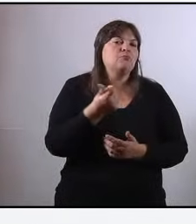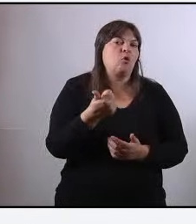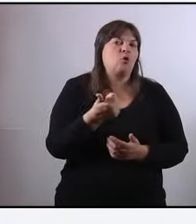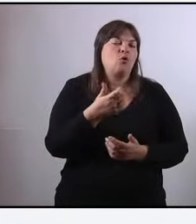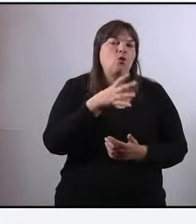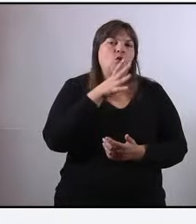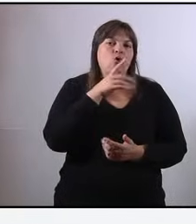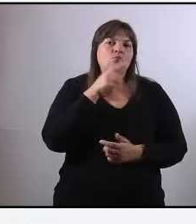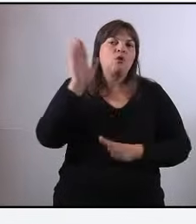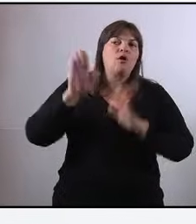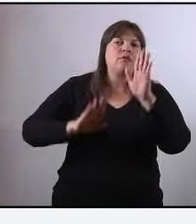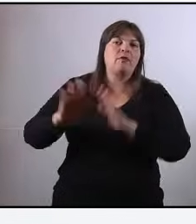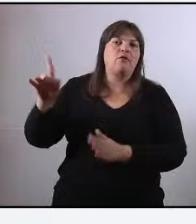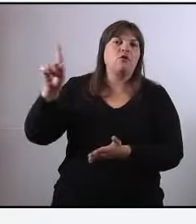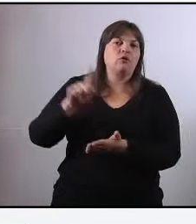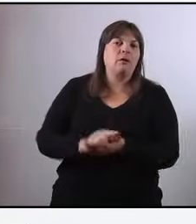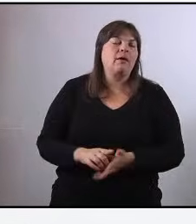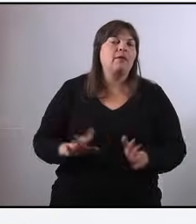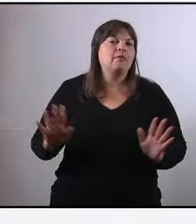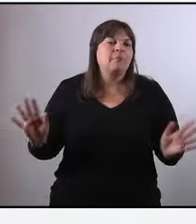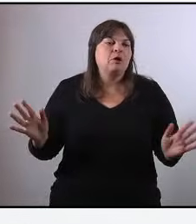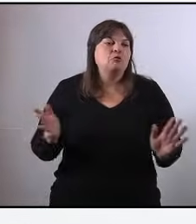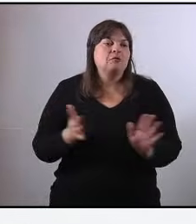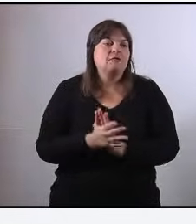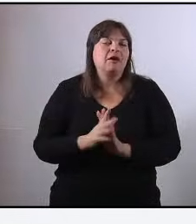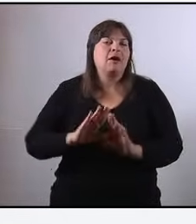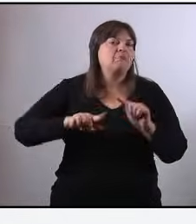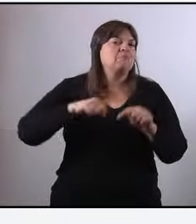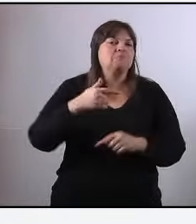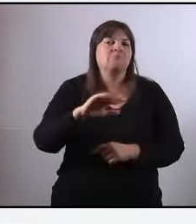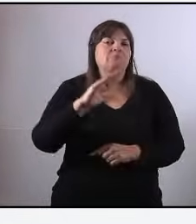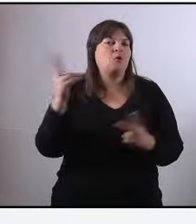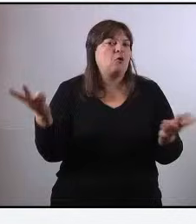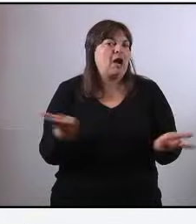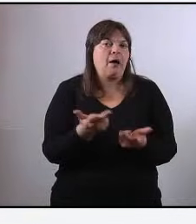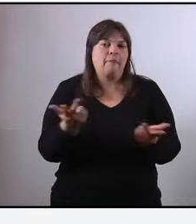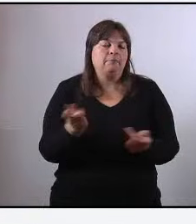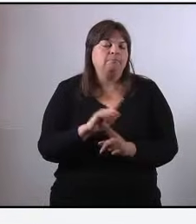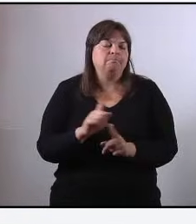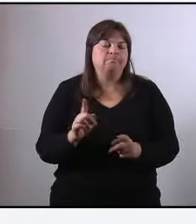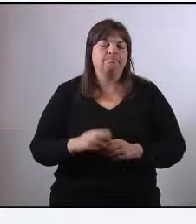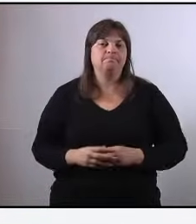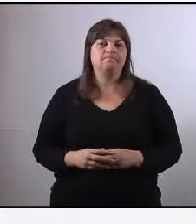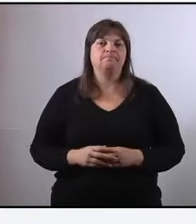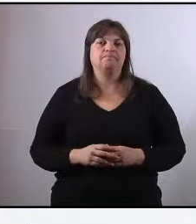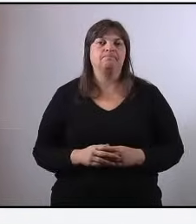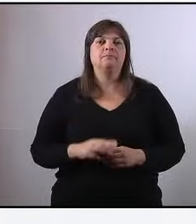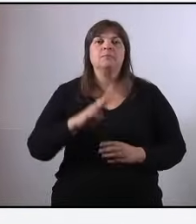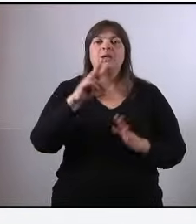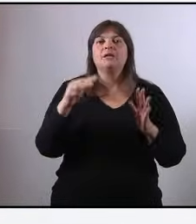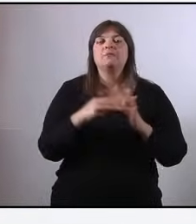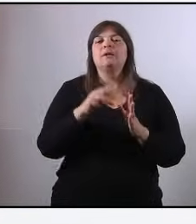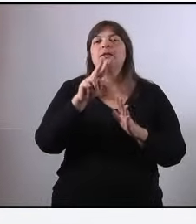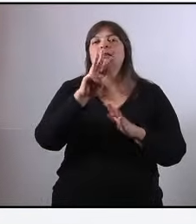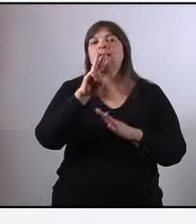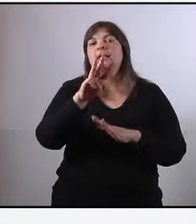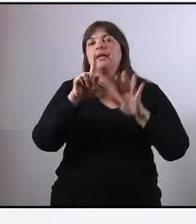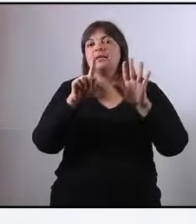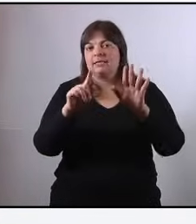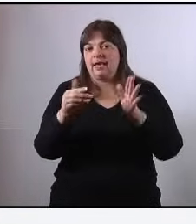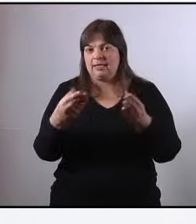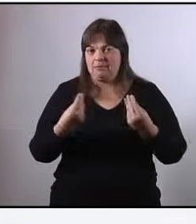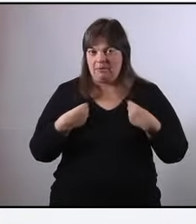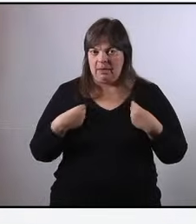licitación, pero no tiene mayor trascendencia ni mayor repercusión. 3.036 viviendas. En